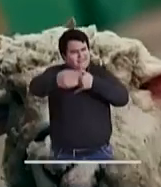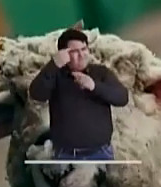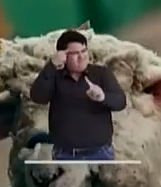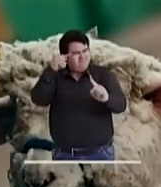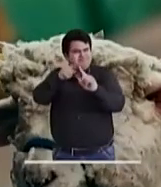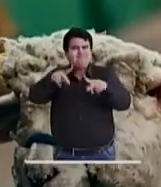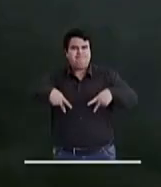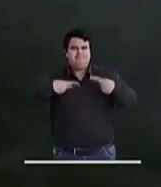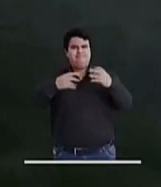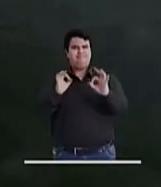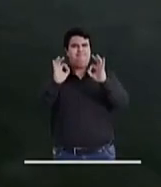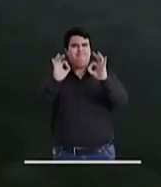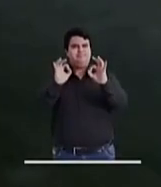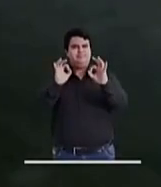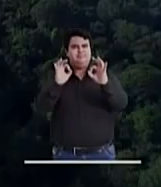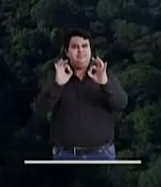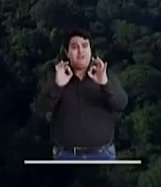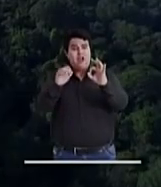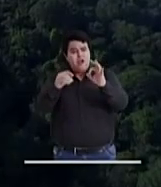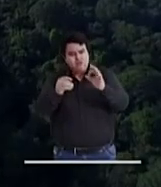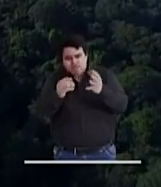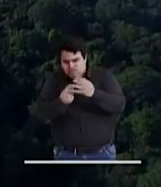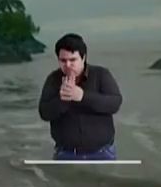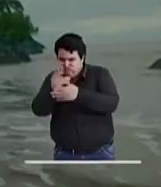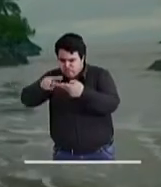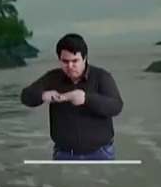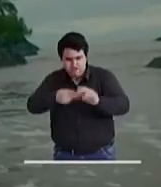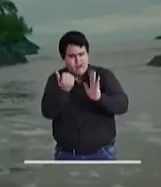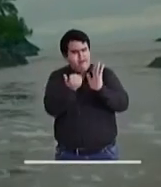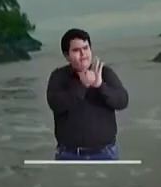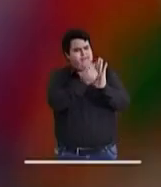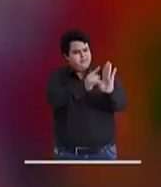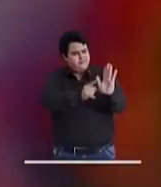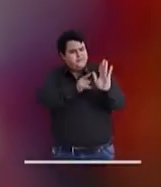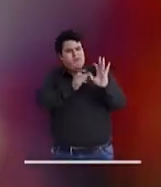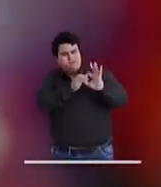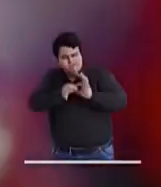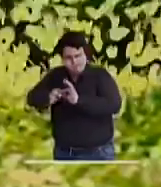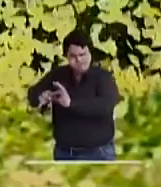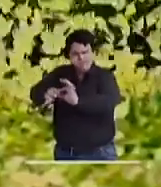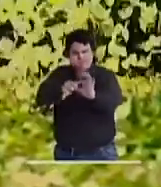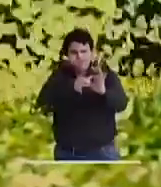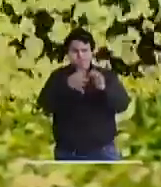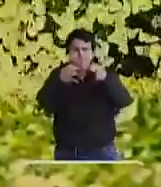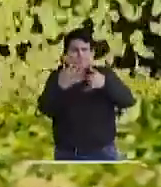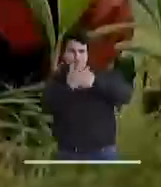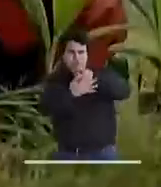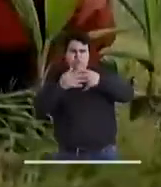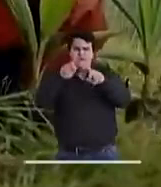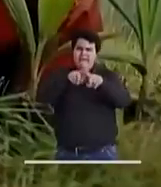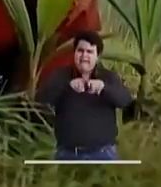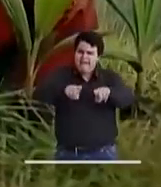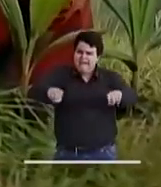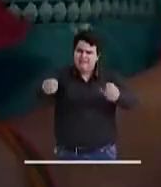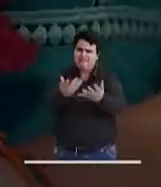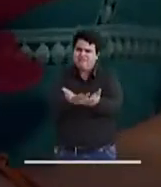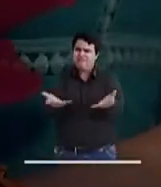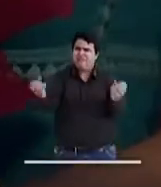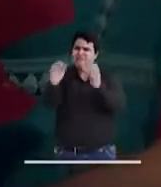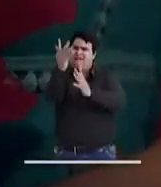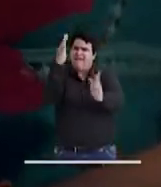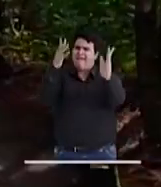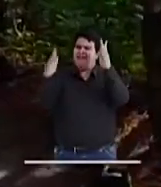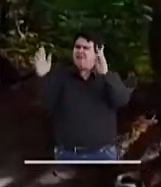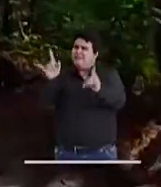en el tema de paz. Entonces la idea es darle prioridad, por ejemplo, para temas de encadenamiento productivo, para formación, para capacitación. Entonces es